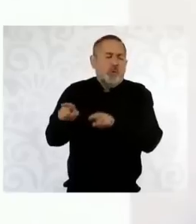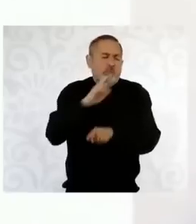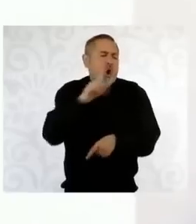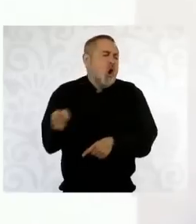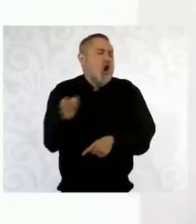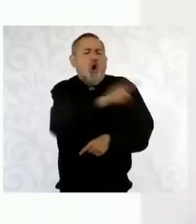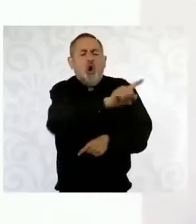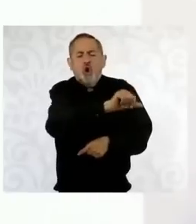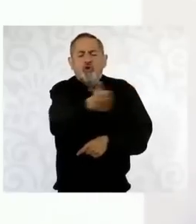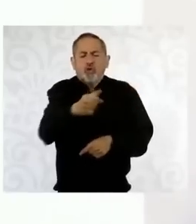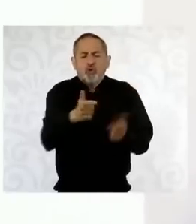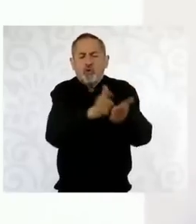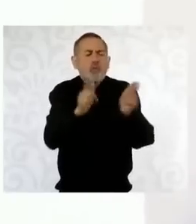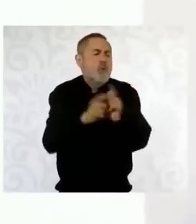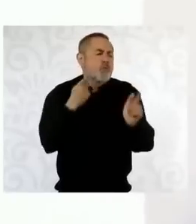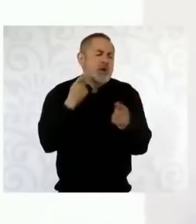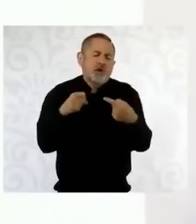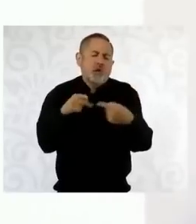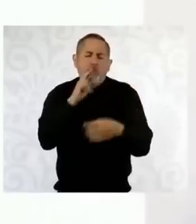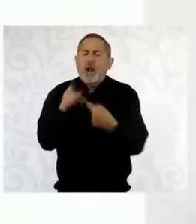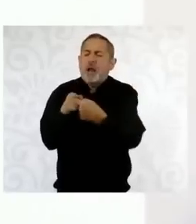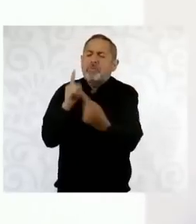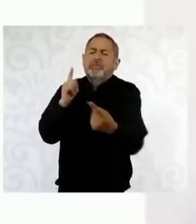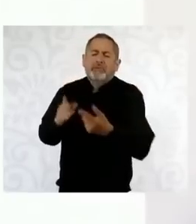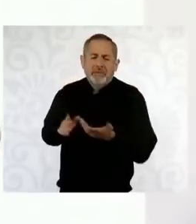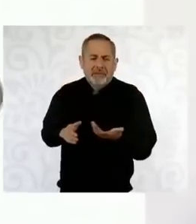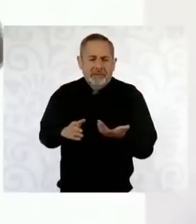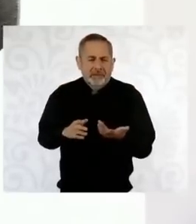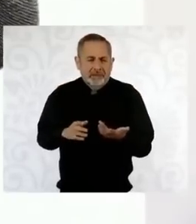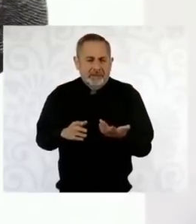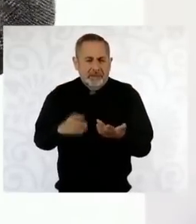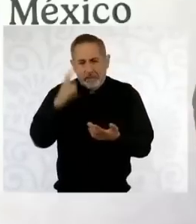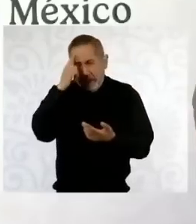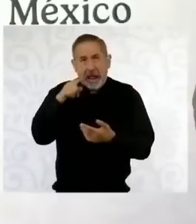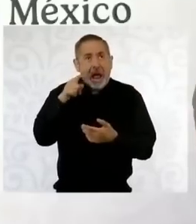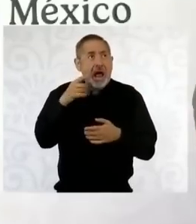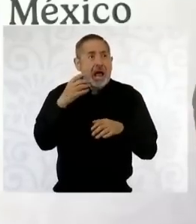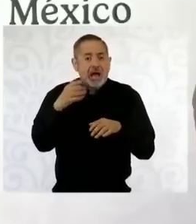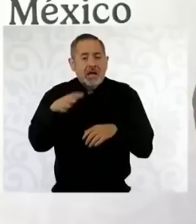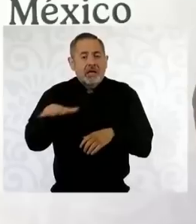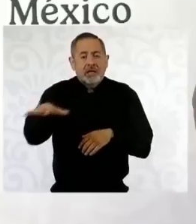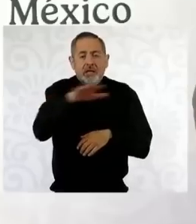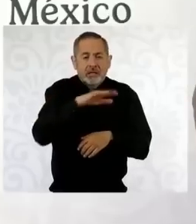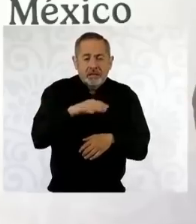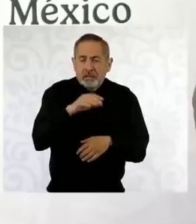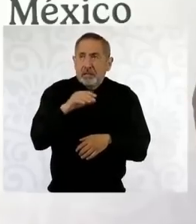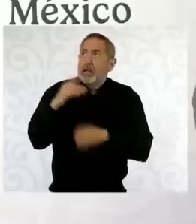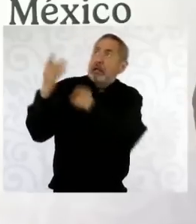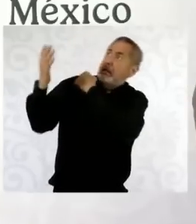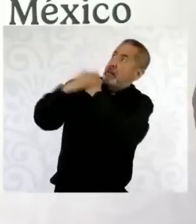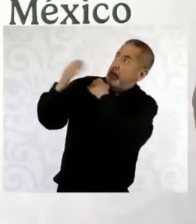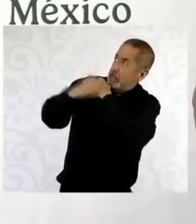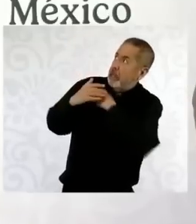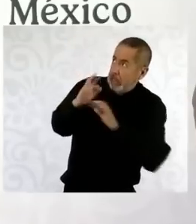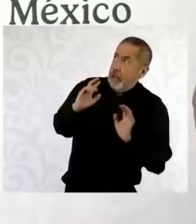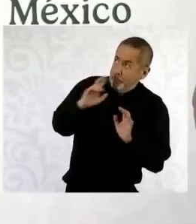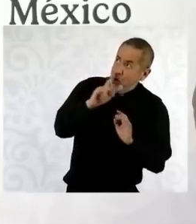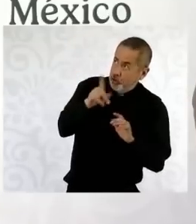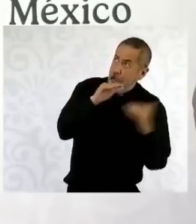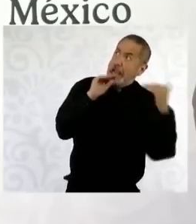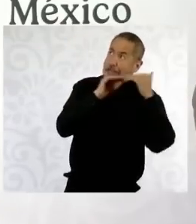otro partido para poder que una entidad que hace un índice nos diga que somos